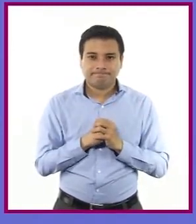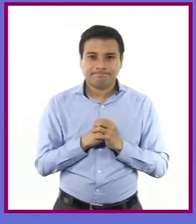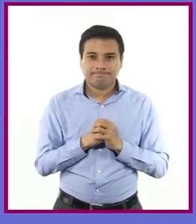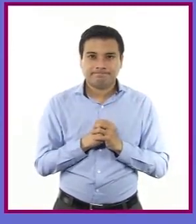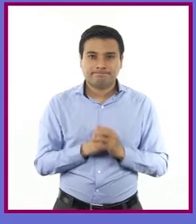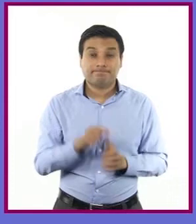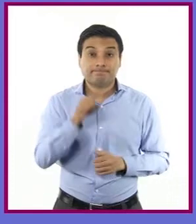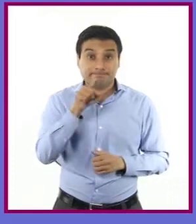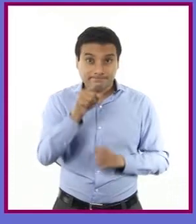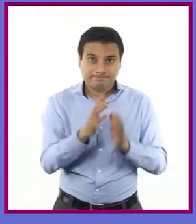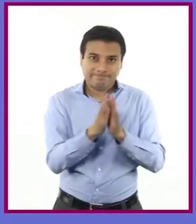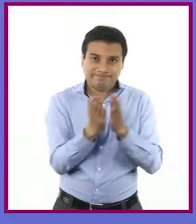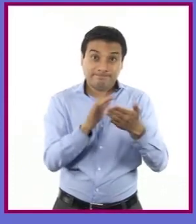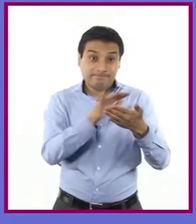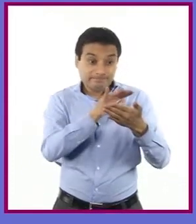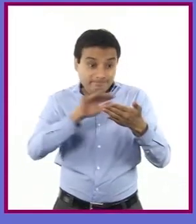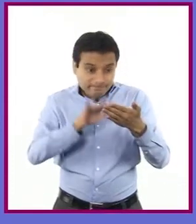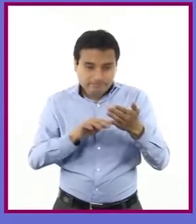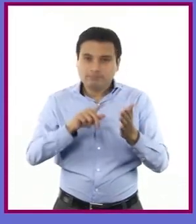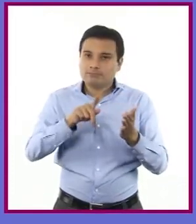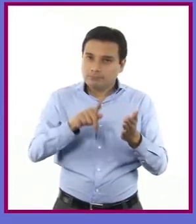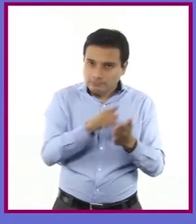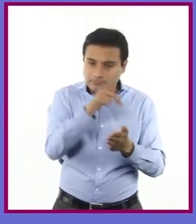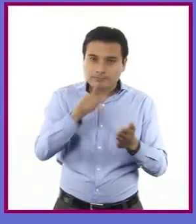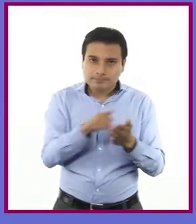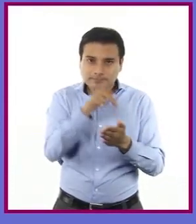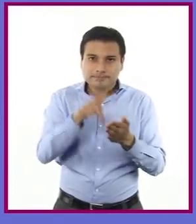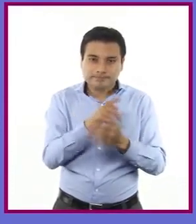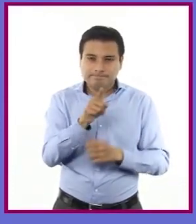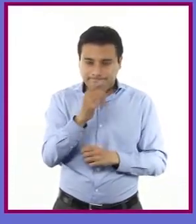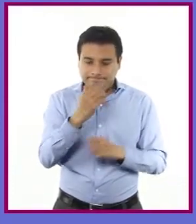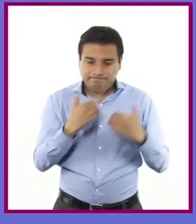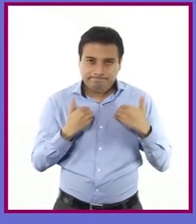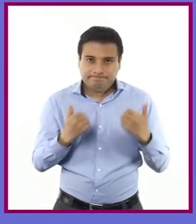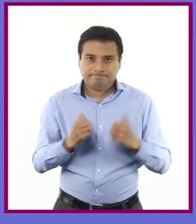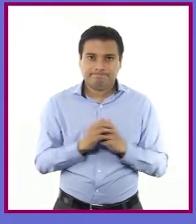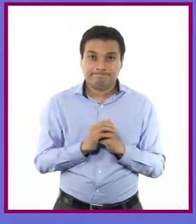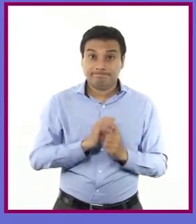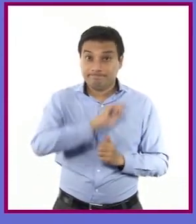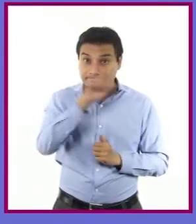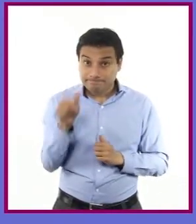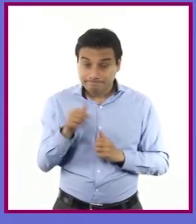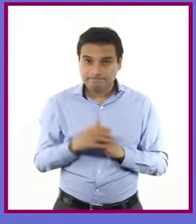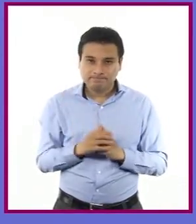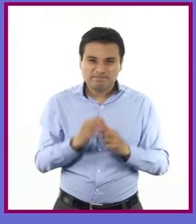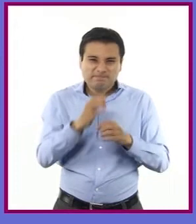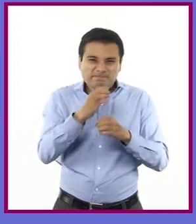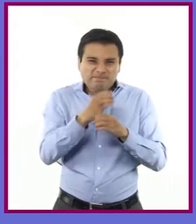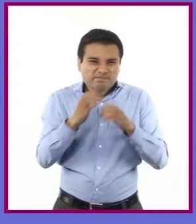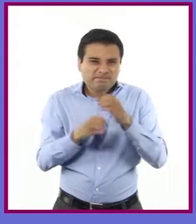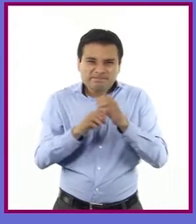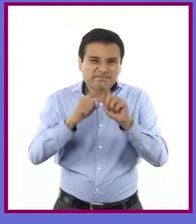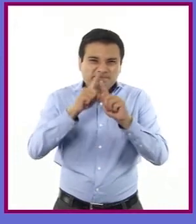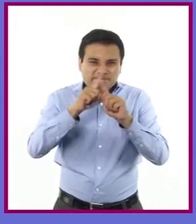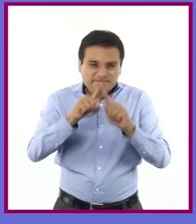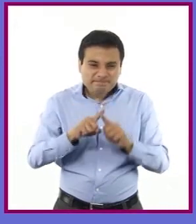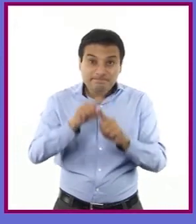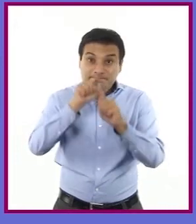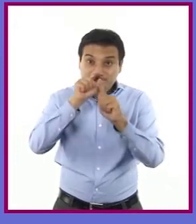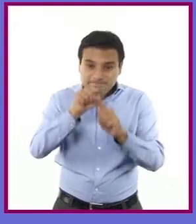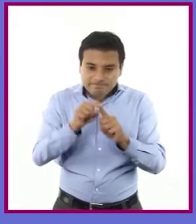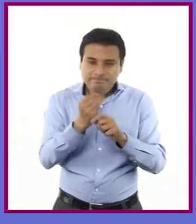varias lecturas del texto original con el fin de tener una idea general y después profundizar en los detalles y comprender mejor el